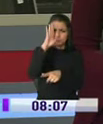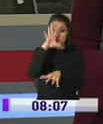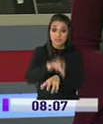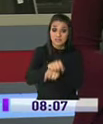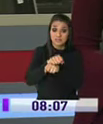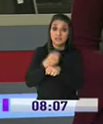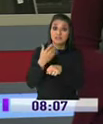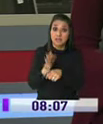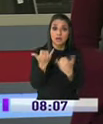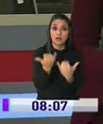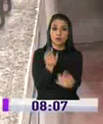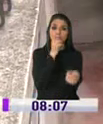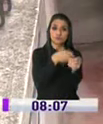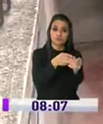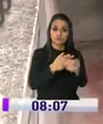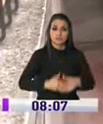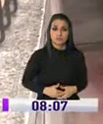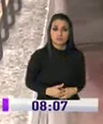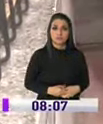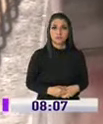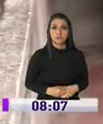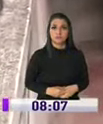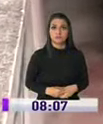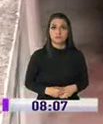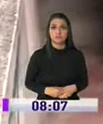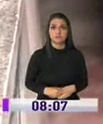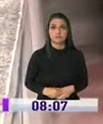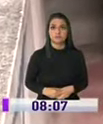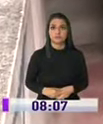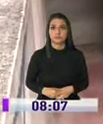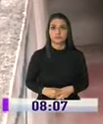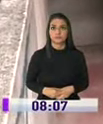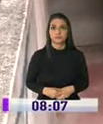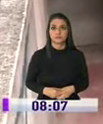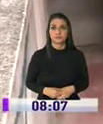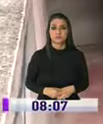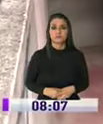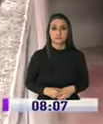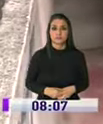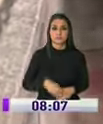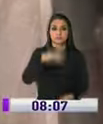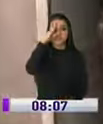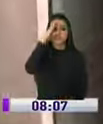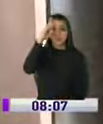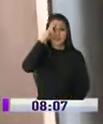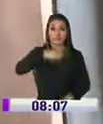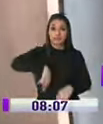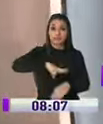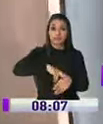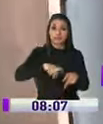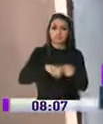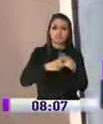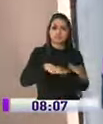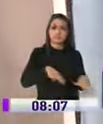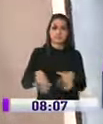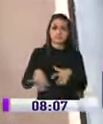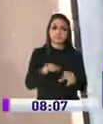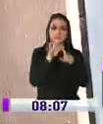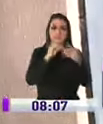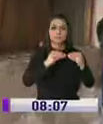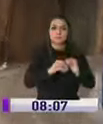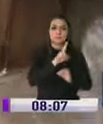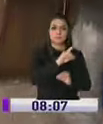atrás. Buenas, policía, abre la puerta, señora. La Policía Nacional efectuó el operativo Fortaleza 166, en